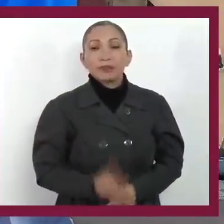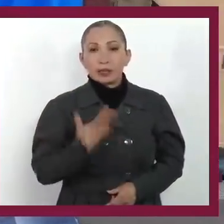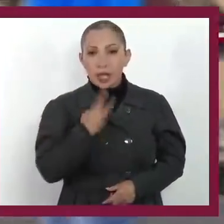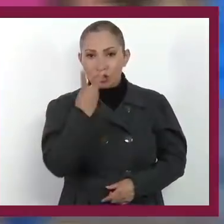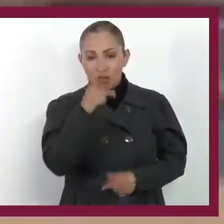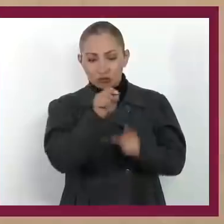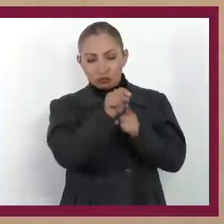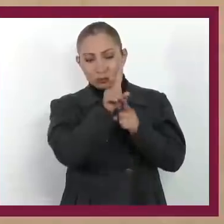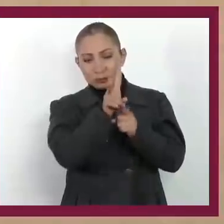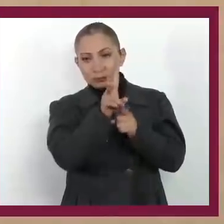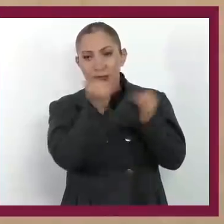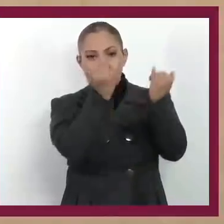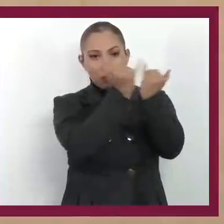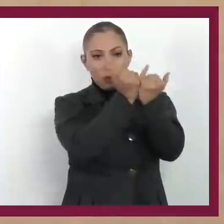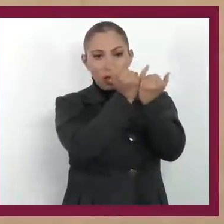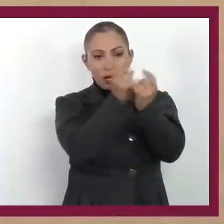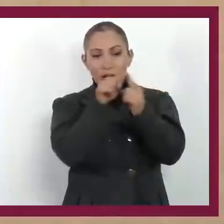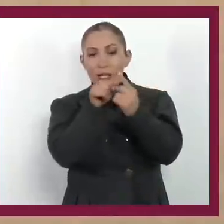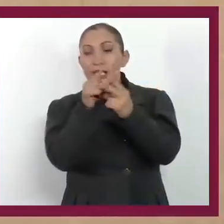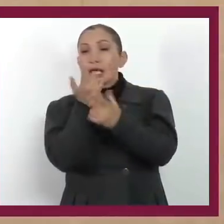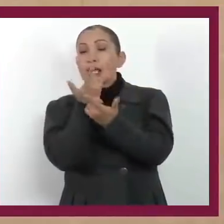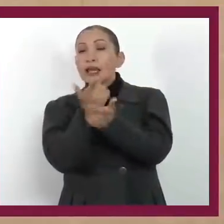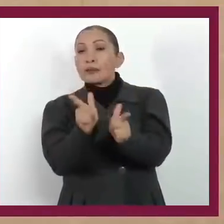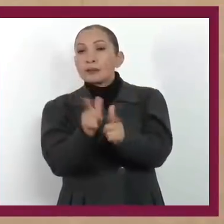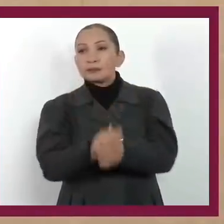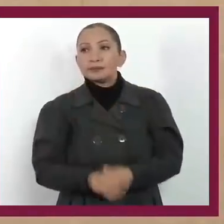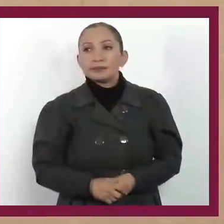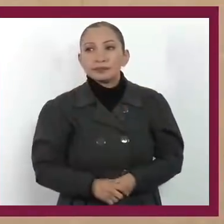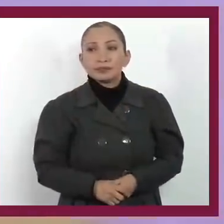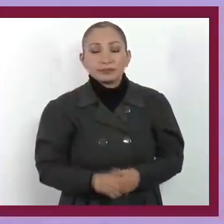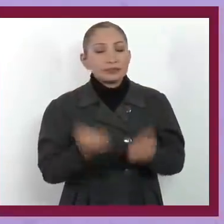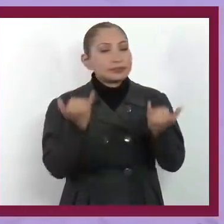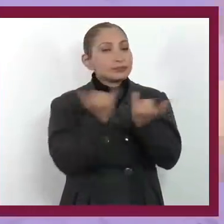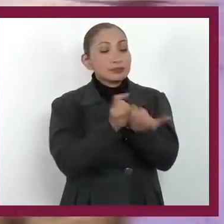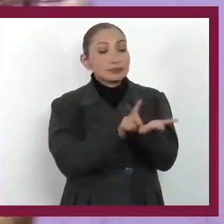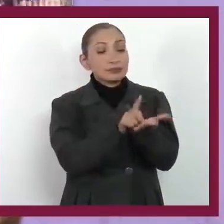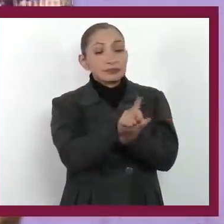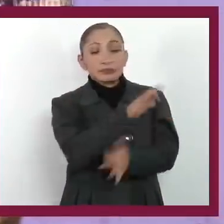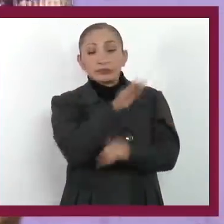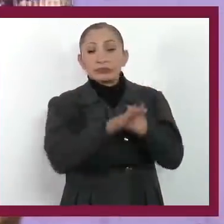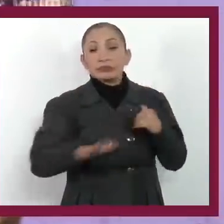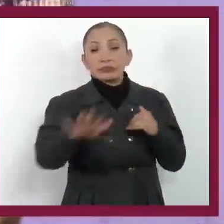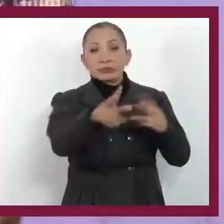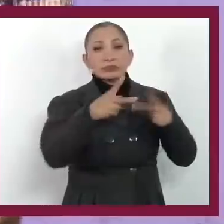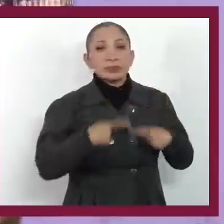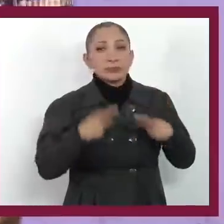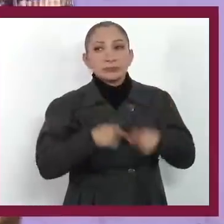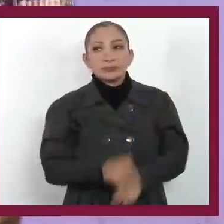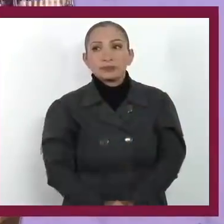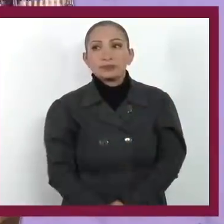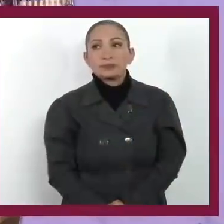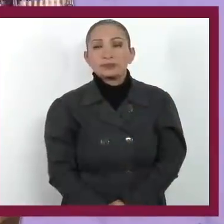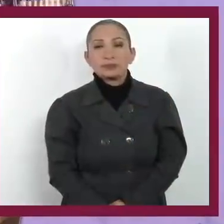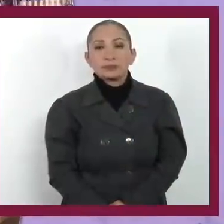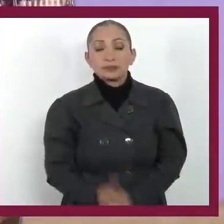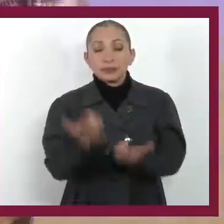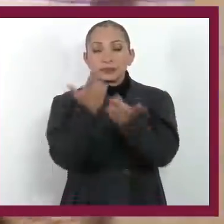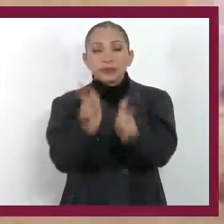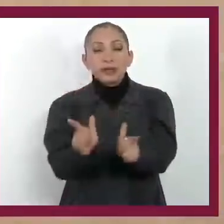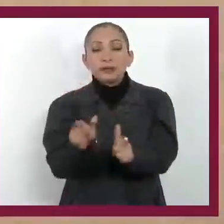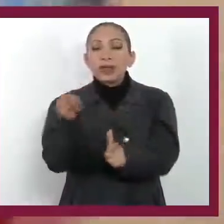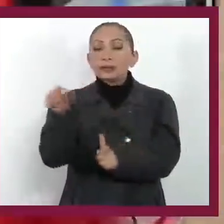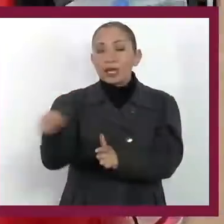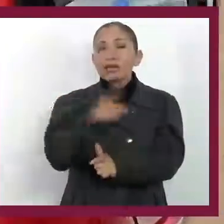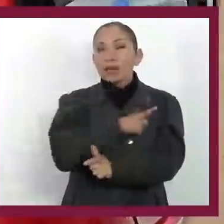2 ejes, la igualdad y la libertad. La igualdad de derechos de todas las personas. Y la libertad,